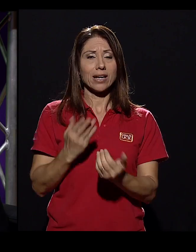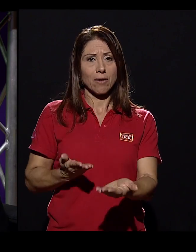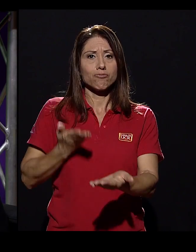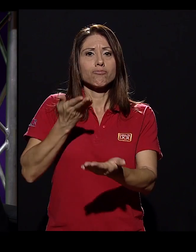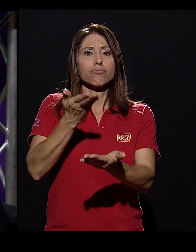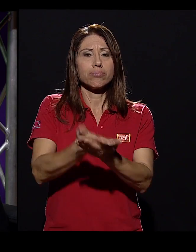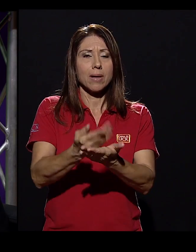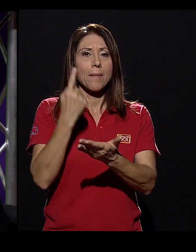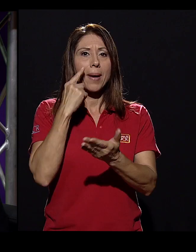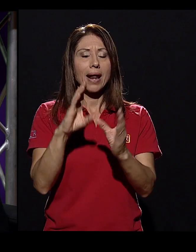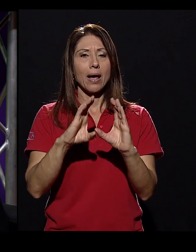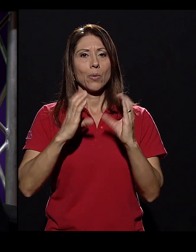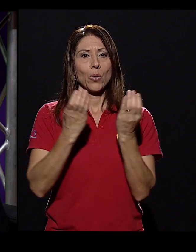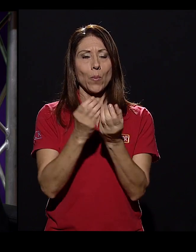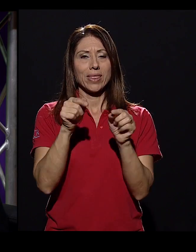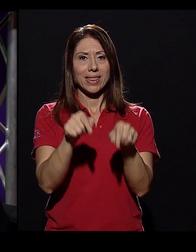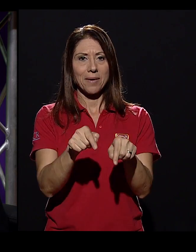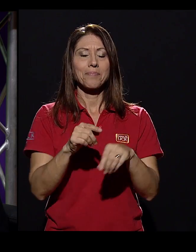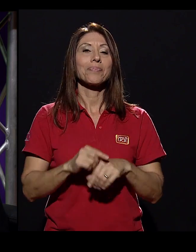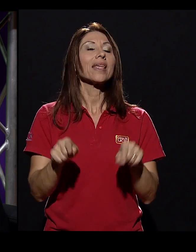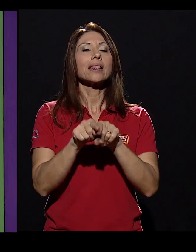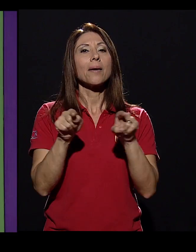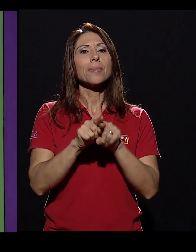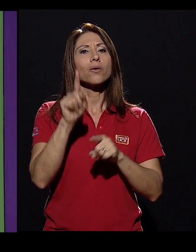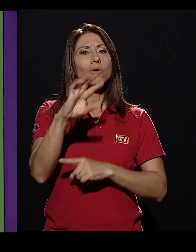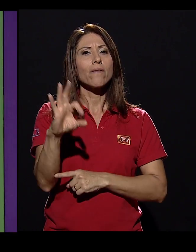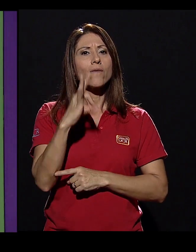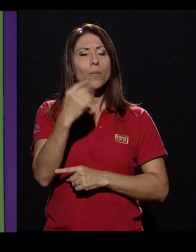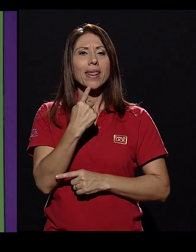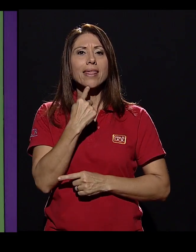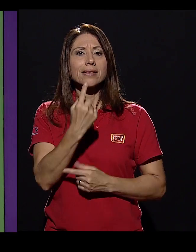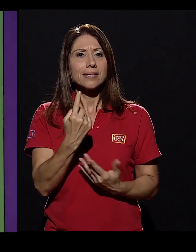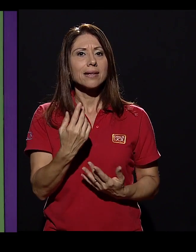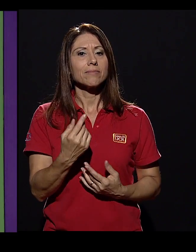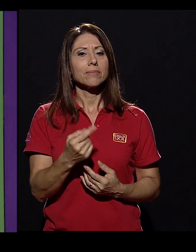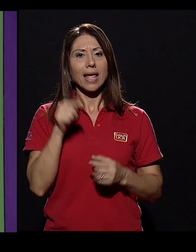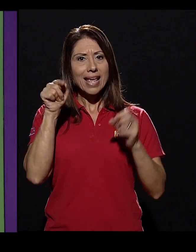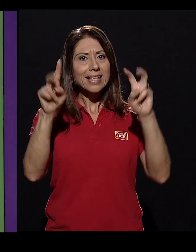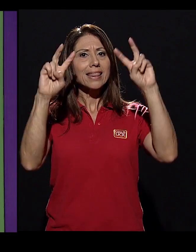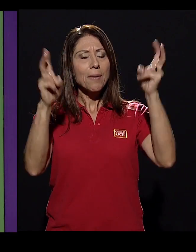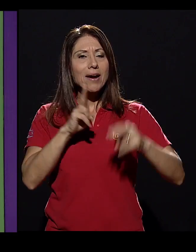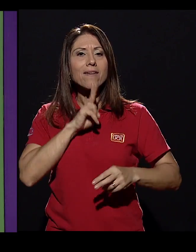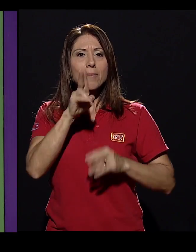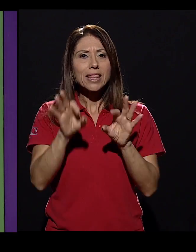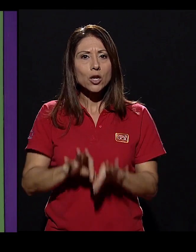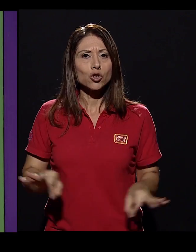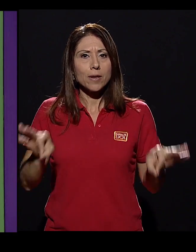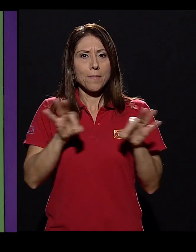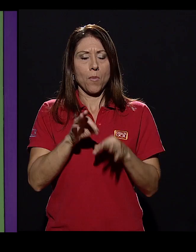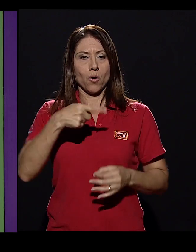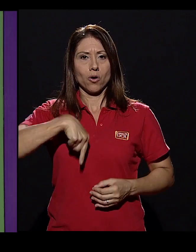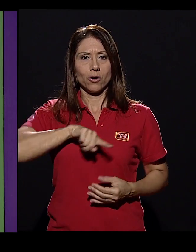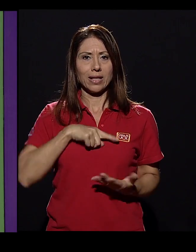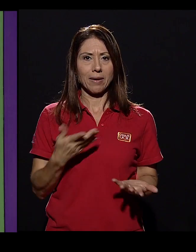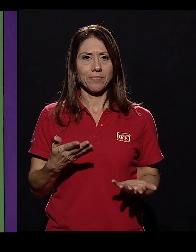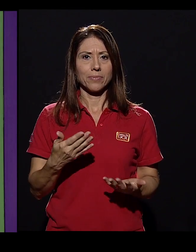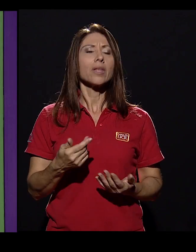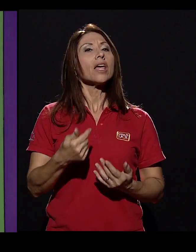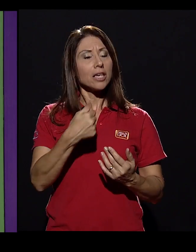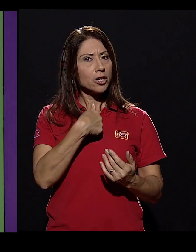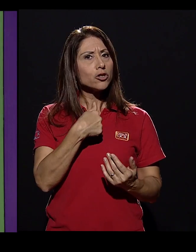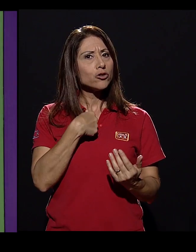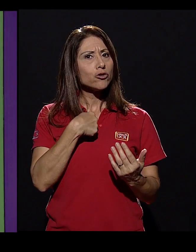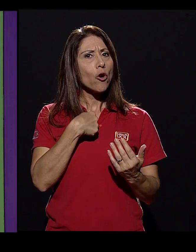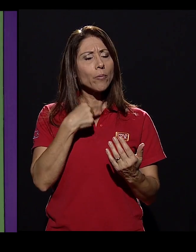comité. Y me parece a mí que también es una forma de decir, es que este tema realmente nos importa. Y yo,